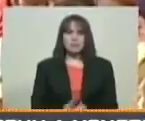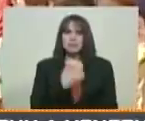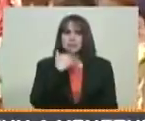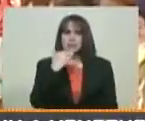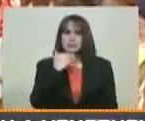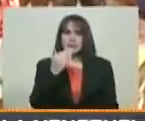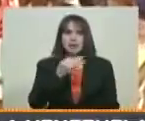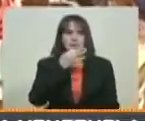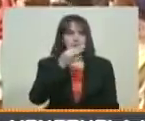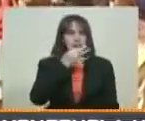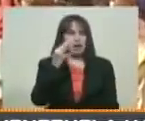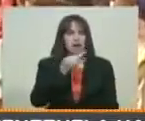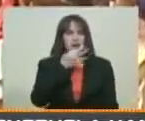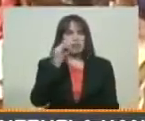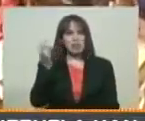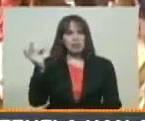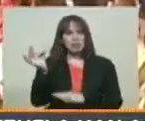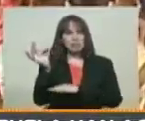Cumaná,